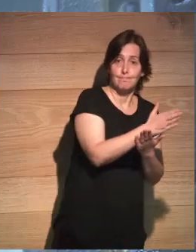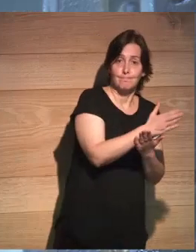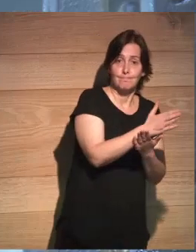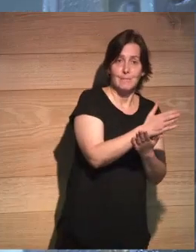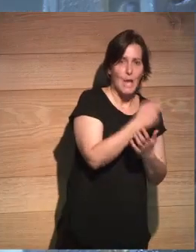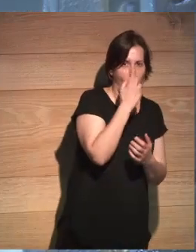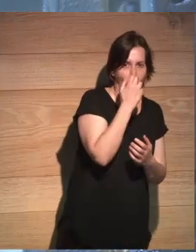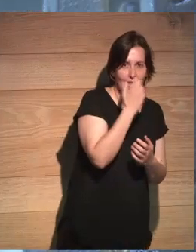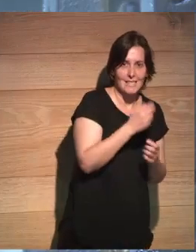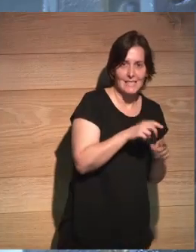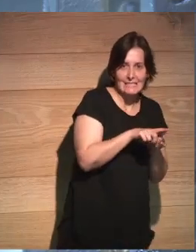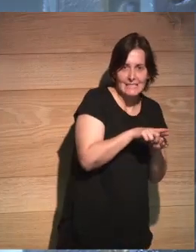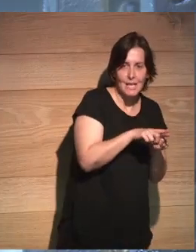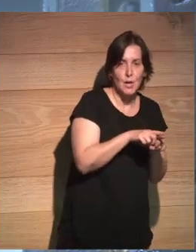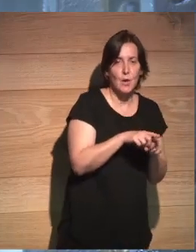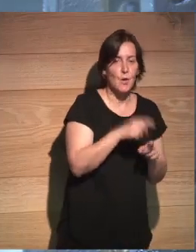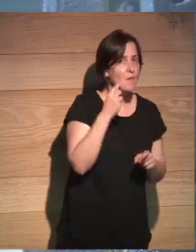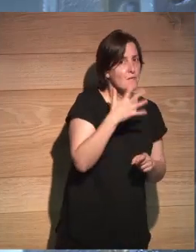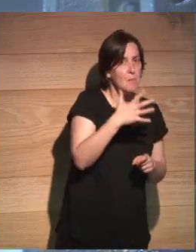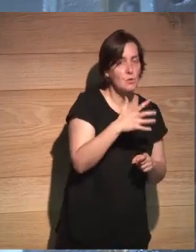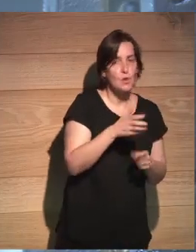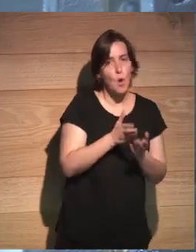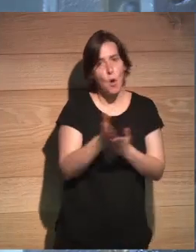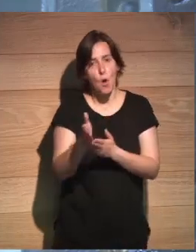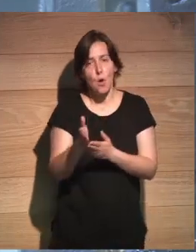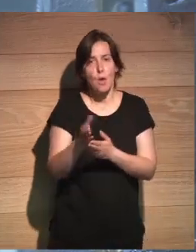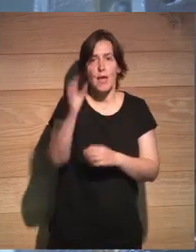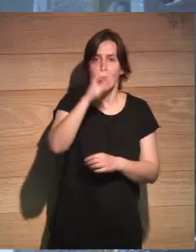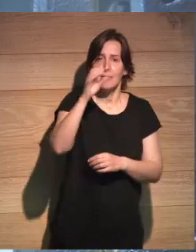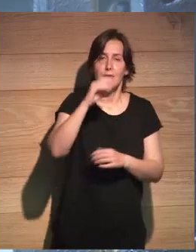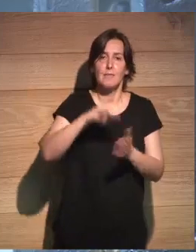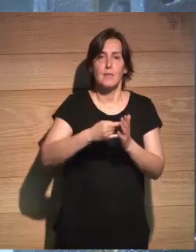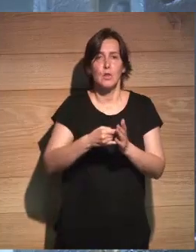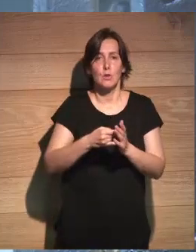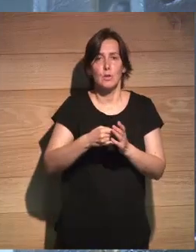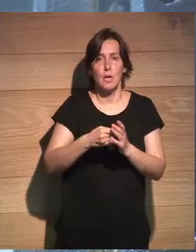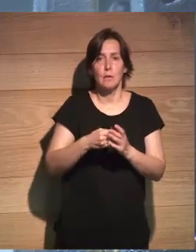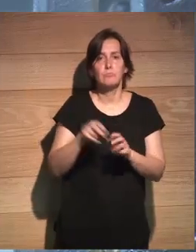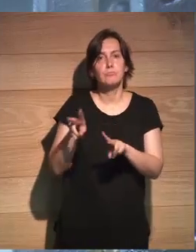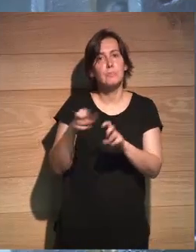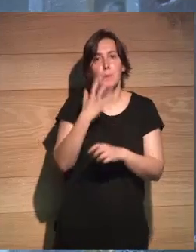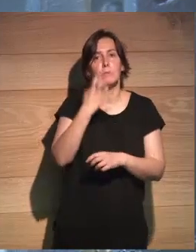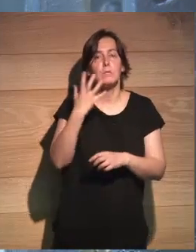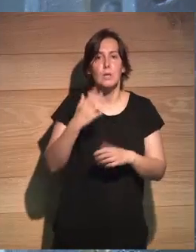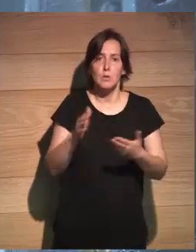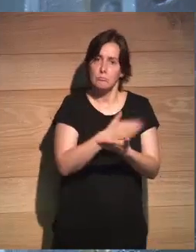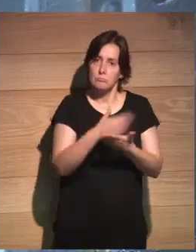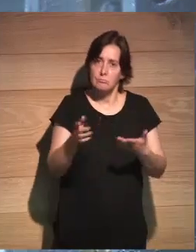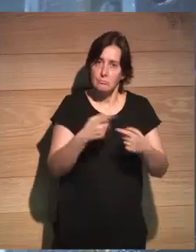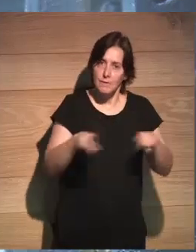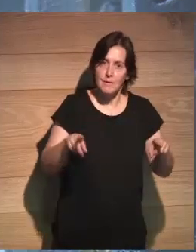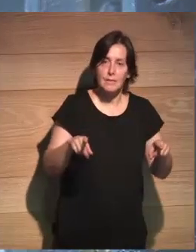cosa es el cotilleo y esos son los famosos, y otra cosa es la ciencia y tecnología, que es algo serio y con